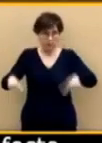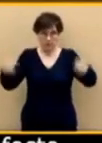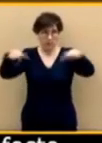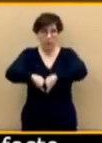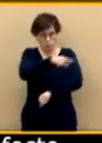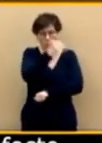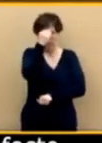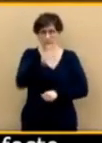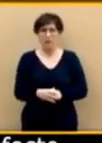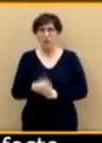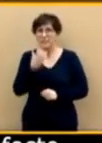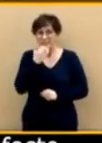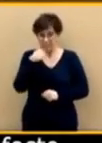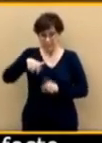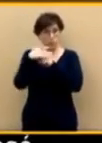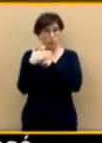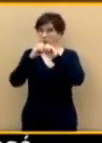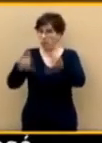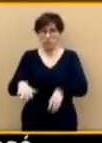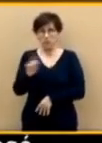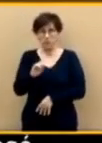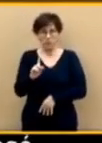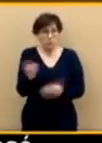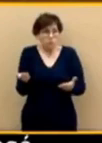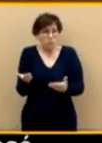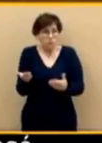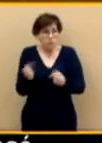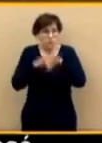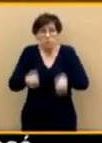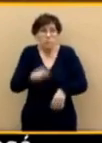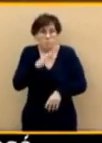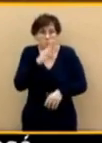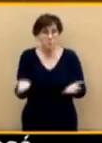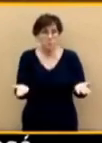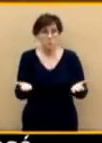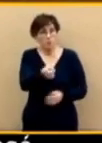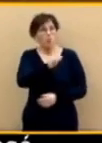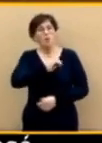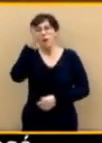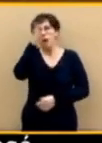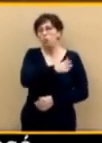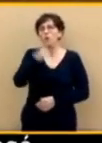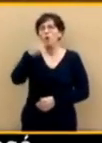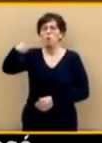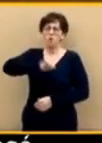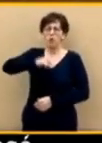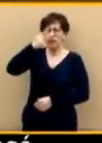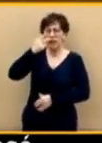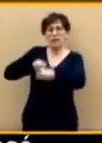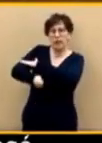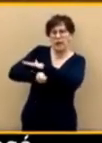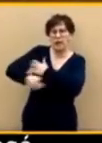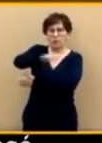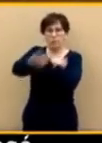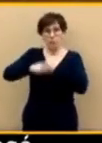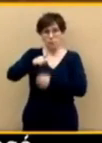no se dimite, entonces ¿por qué? Y ahora me acusará seguramente de crispar la bronca política. Yo le pido que se lo diga a su vecino de escaño, señor